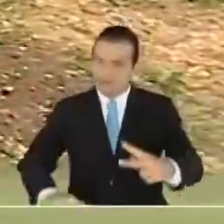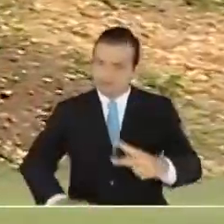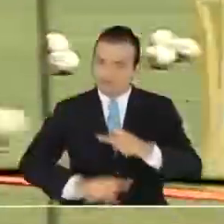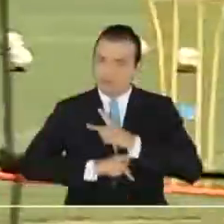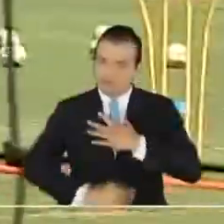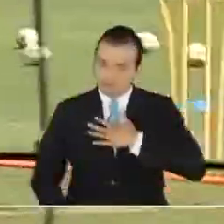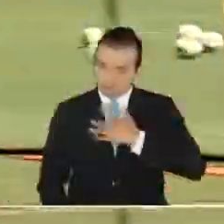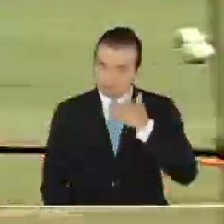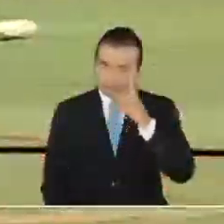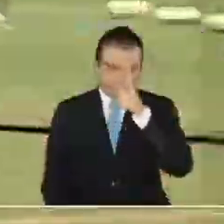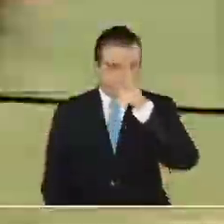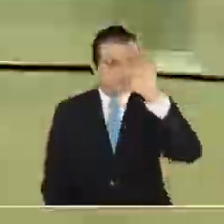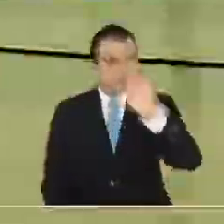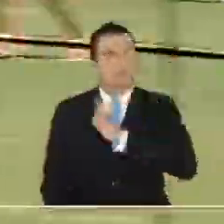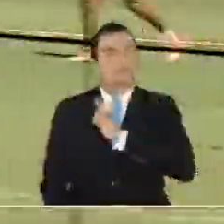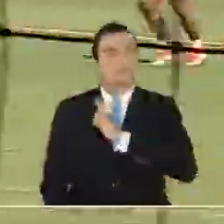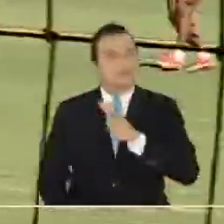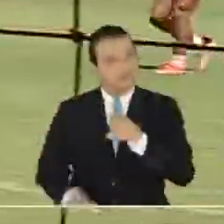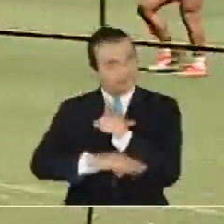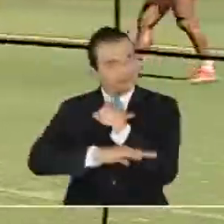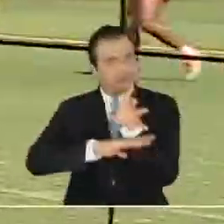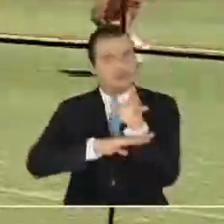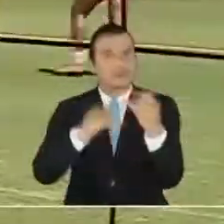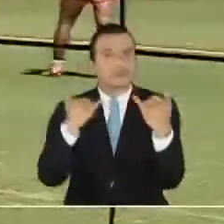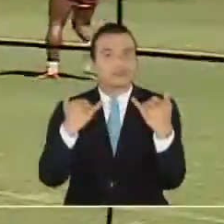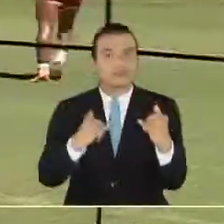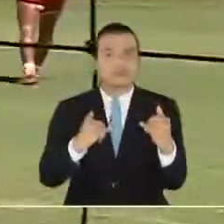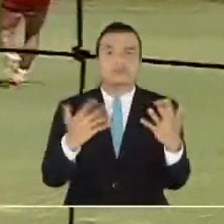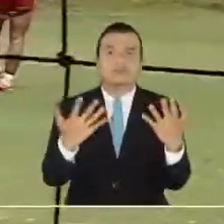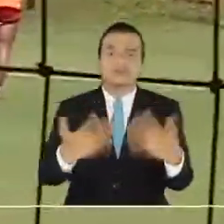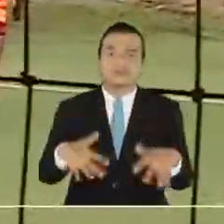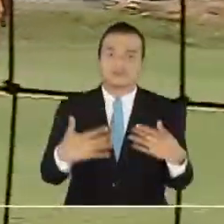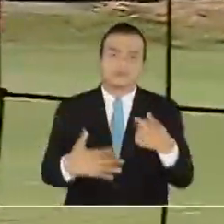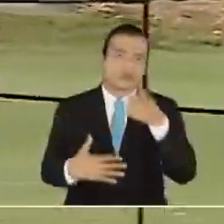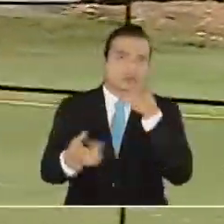América jugarán con el arbitraje de David Espinosa desde las 6 de la tarde en el Estadio El Campín.